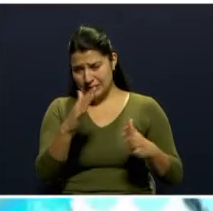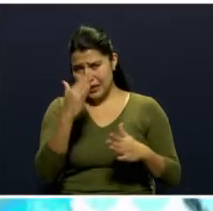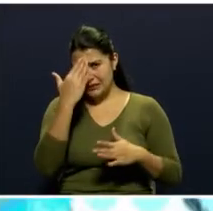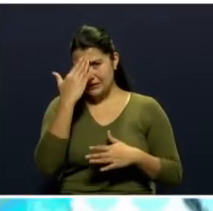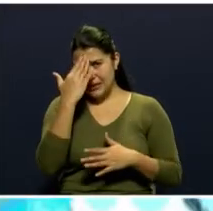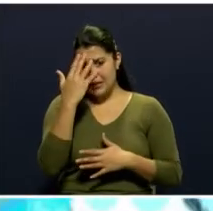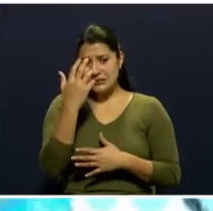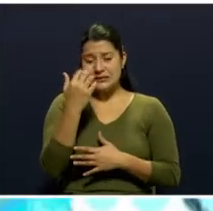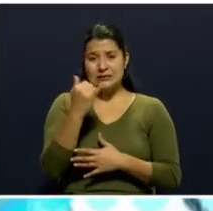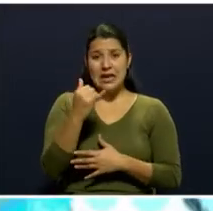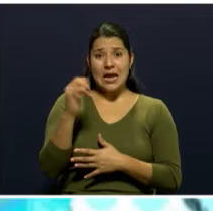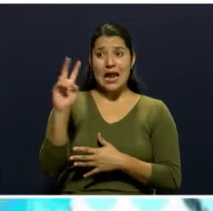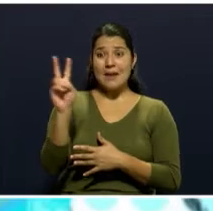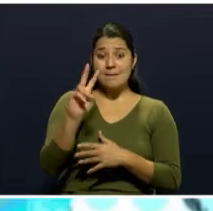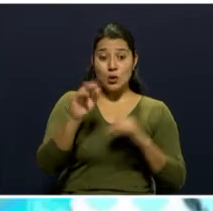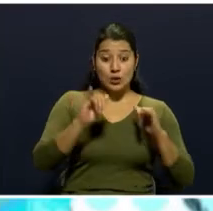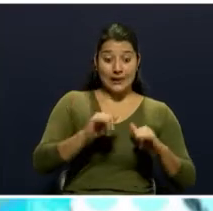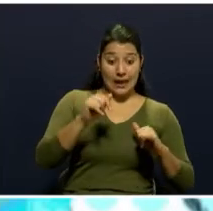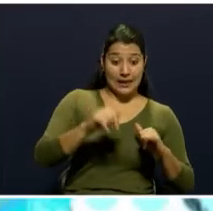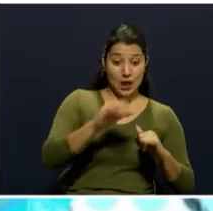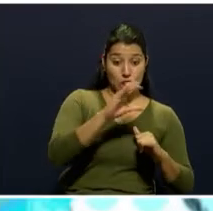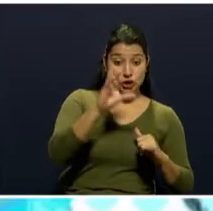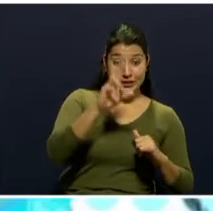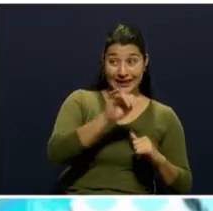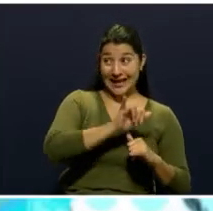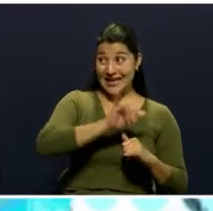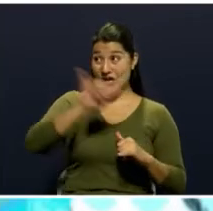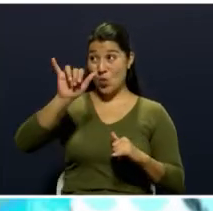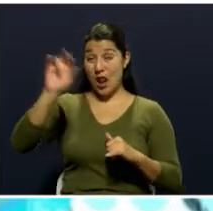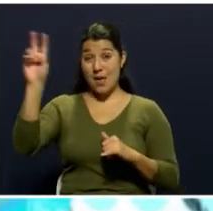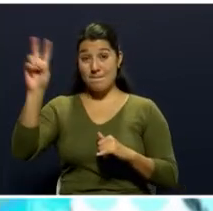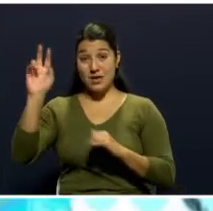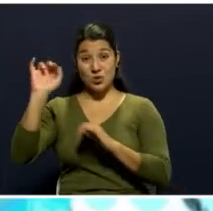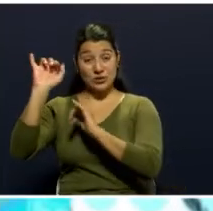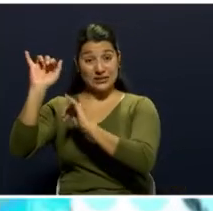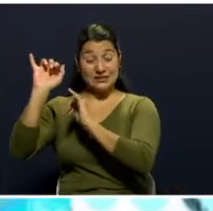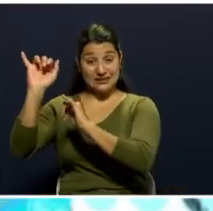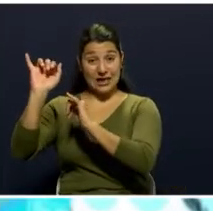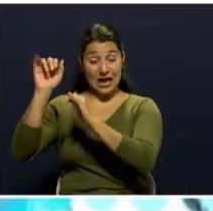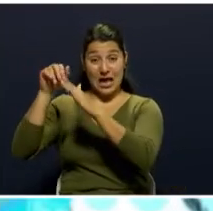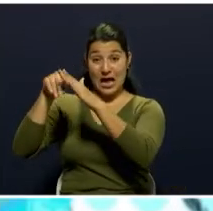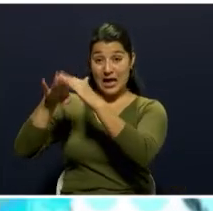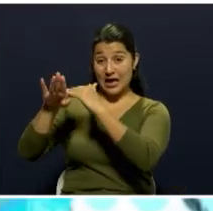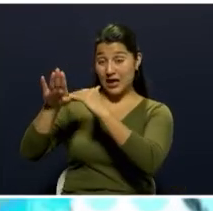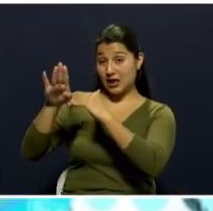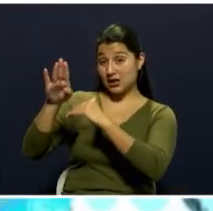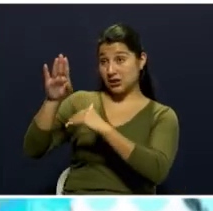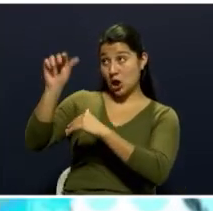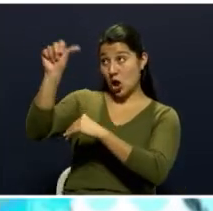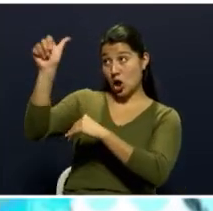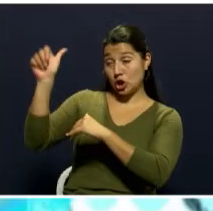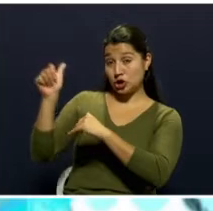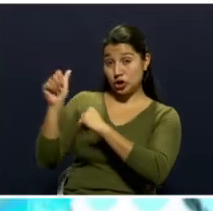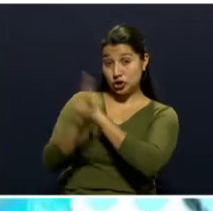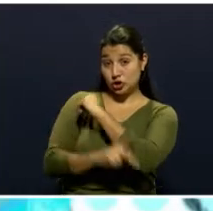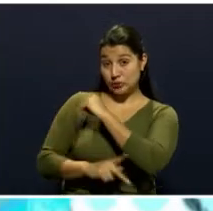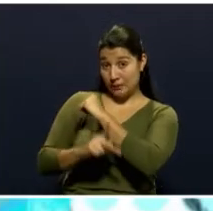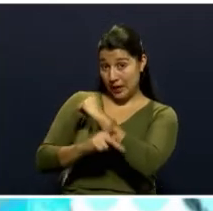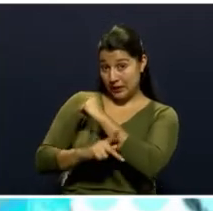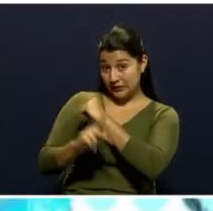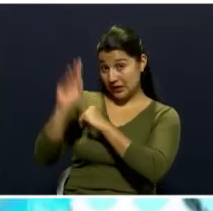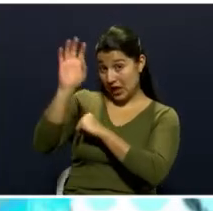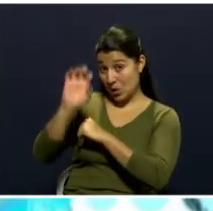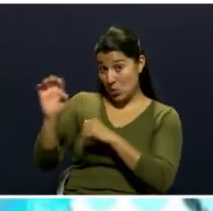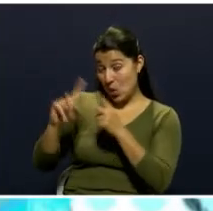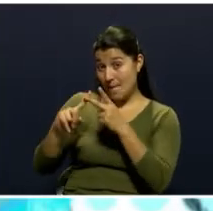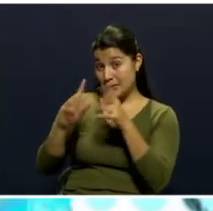lo que está circulando por aquí es exactamente el mismo virus o el mismo tipo que afectó a Europa y